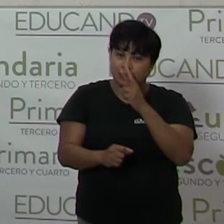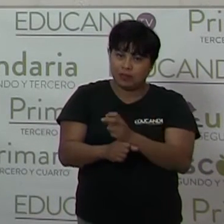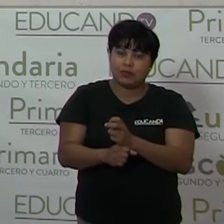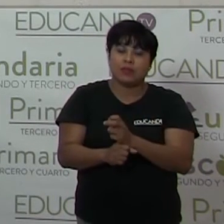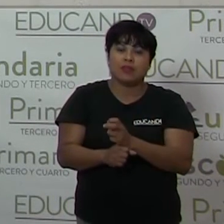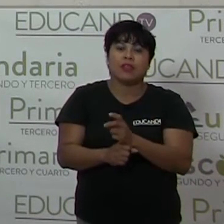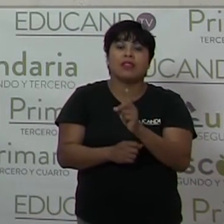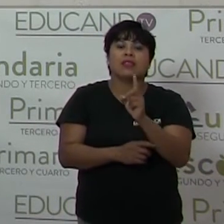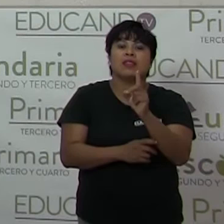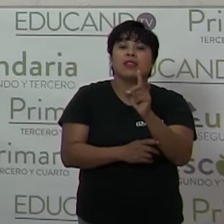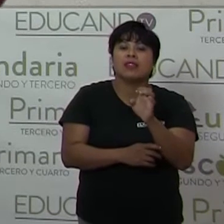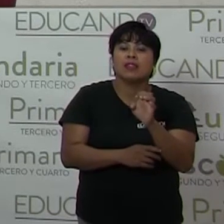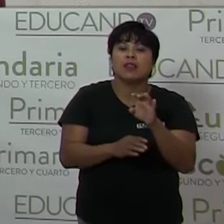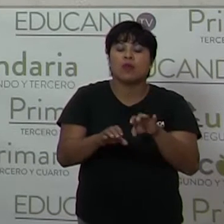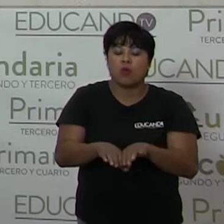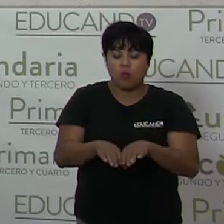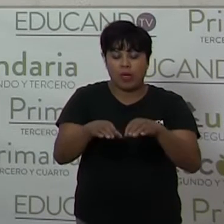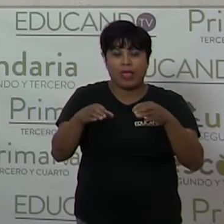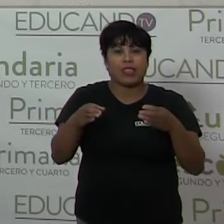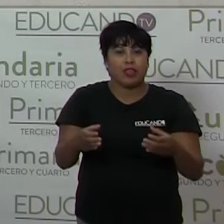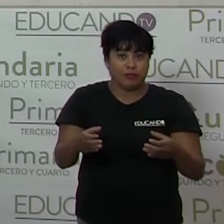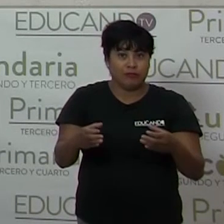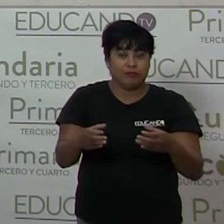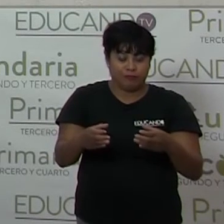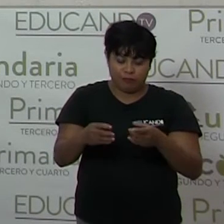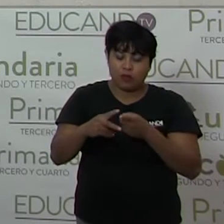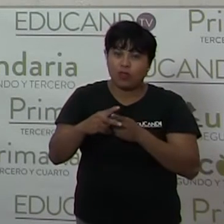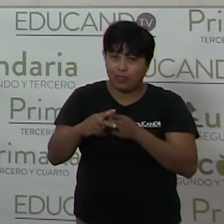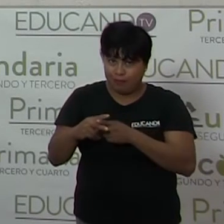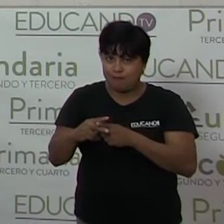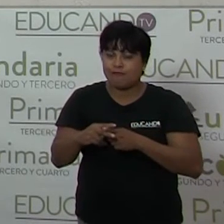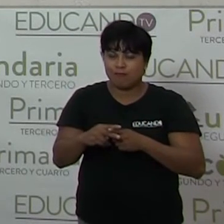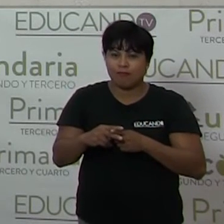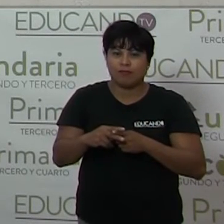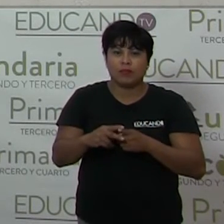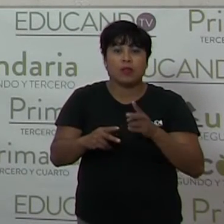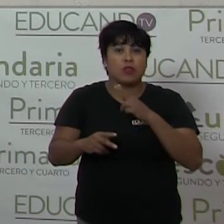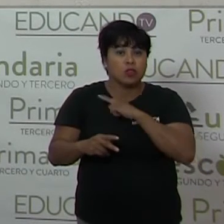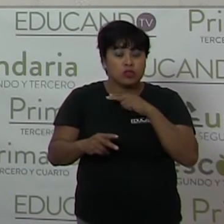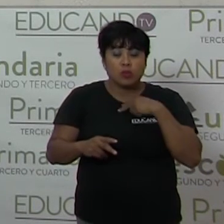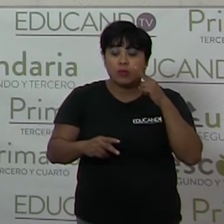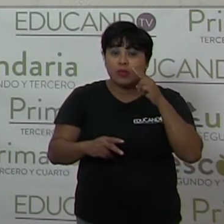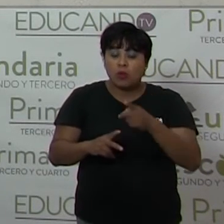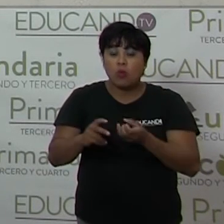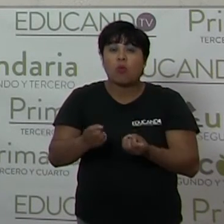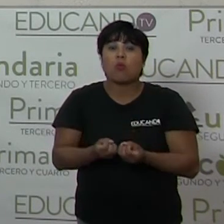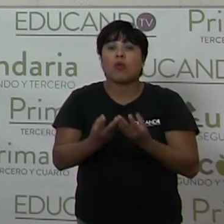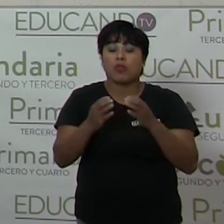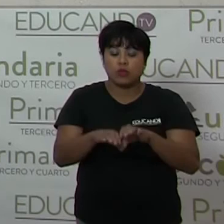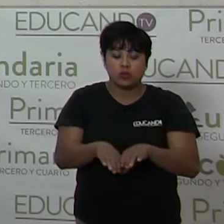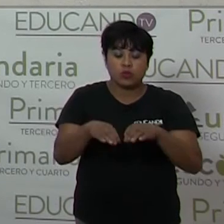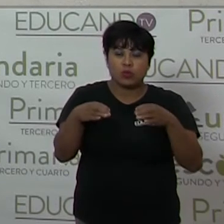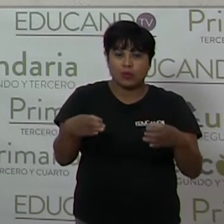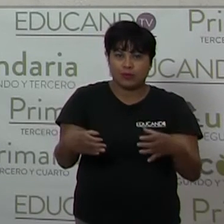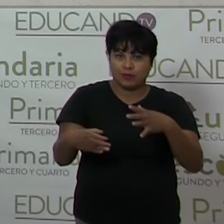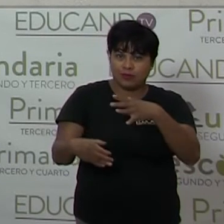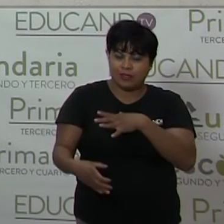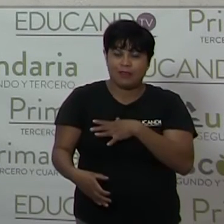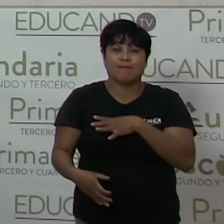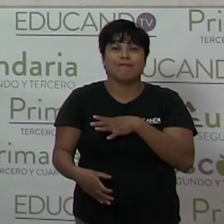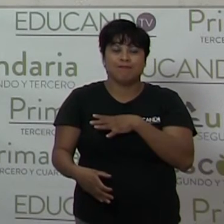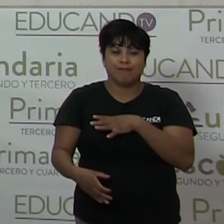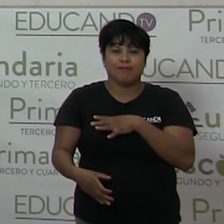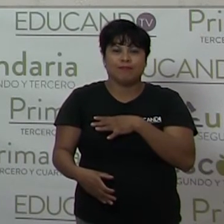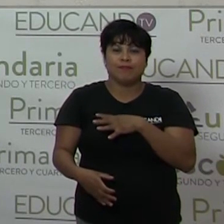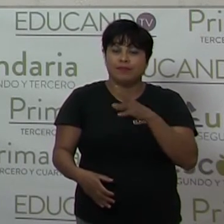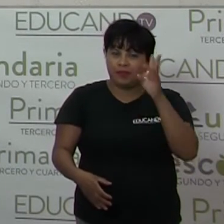d cuentos contamos vamos a contar cuántos cuentos cuentas vamos a